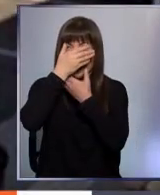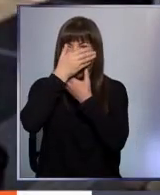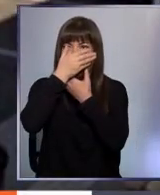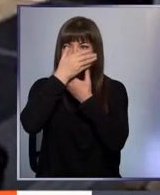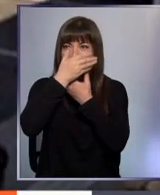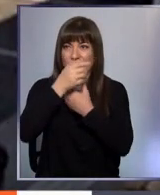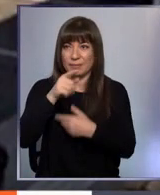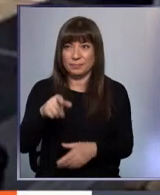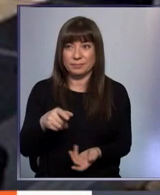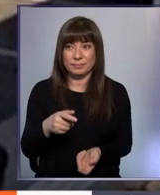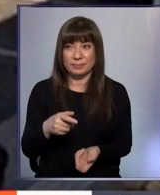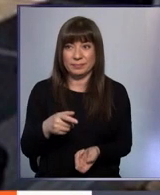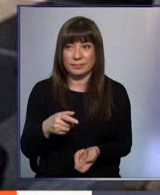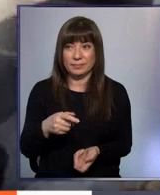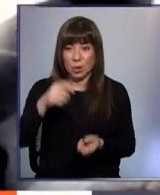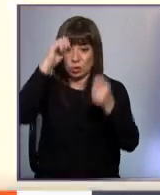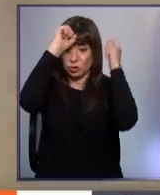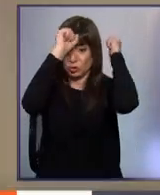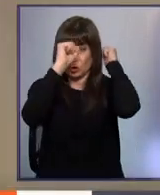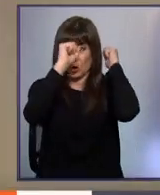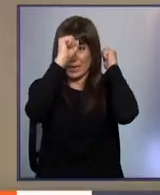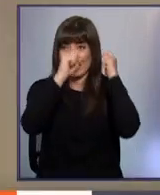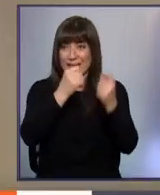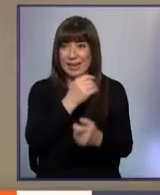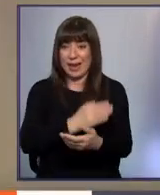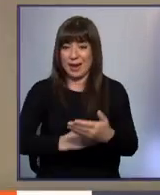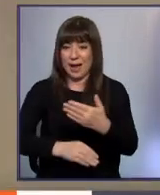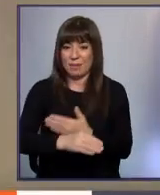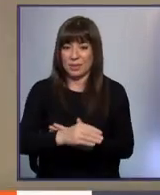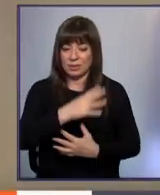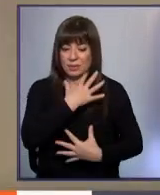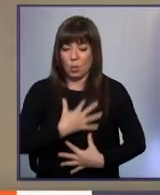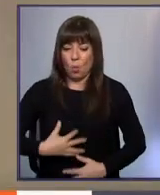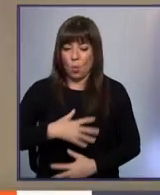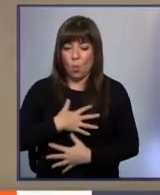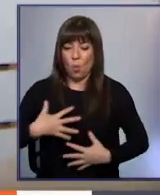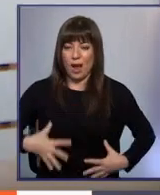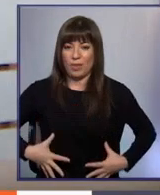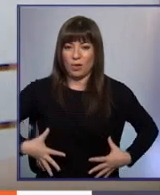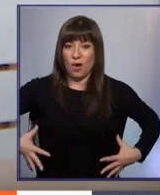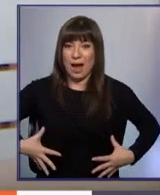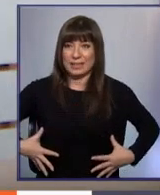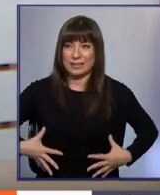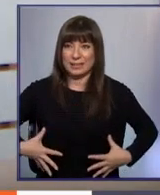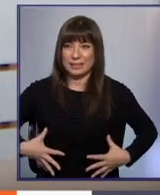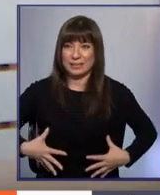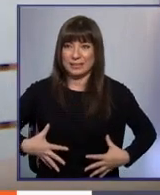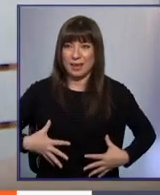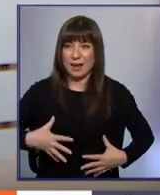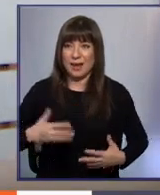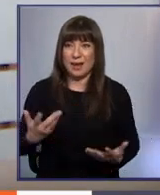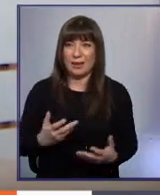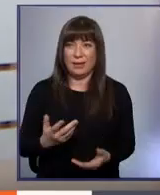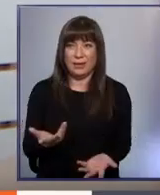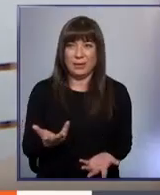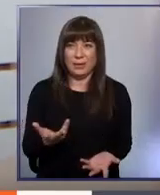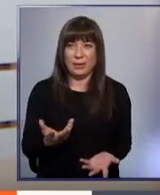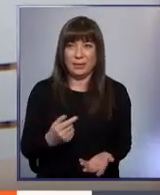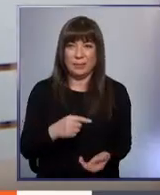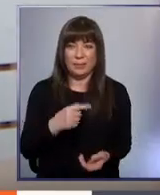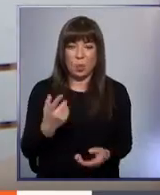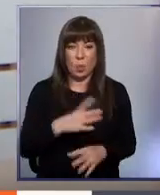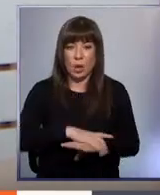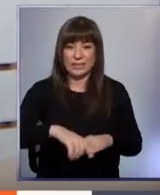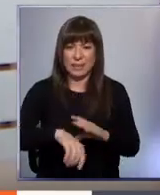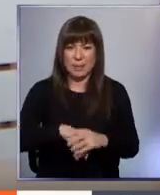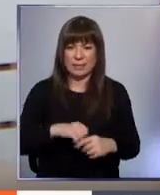rostro, con un jockey, con una camisa a cuadros ancha, jeans aparentemente y una zapatilla, y